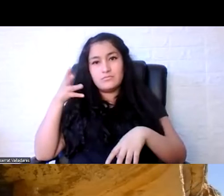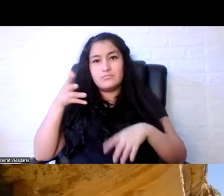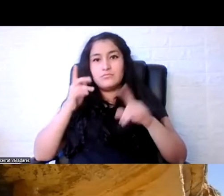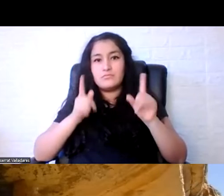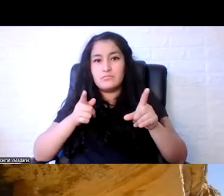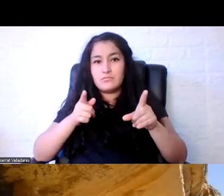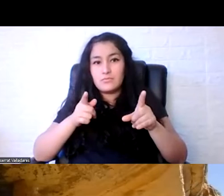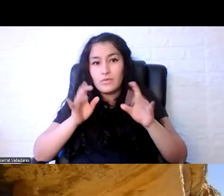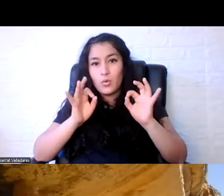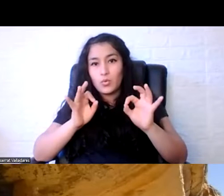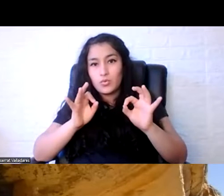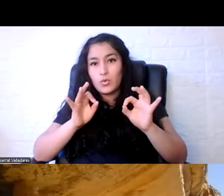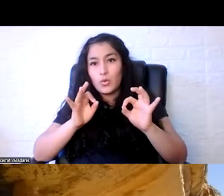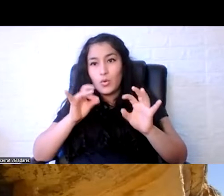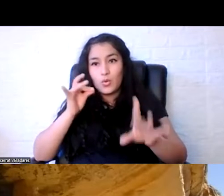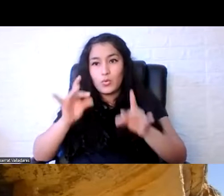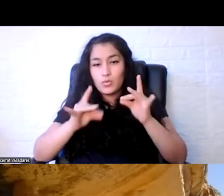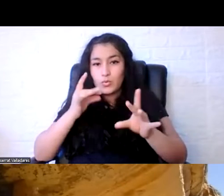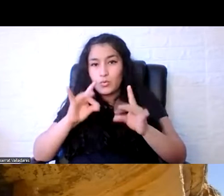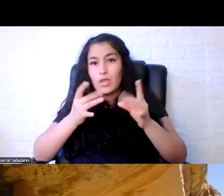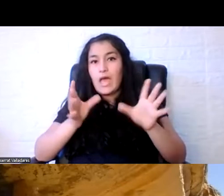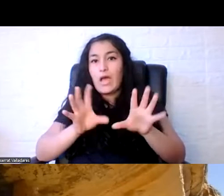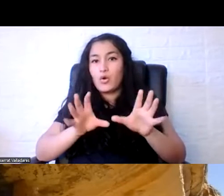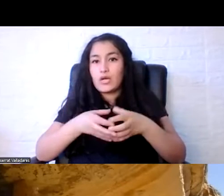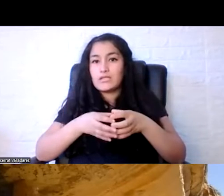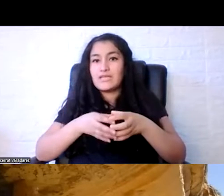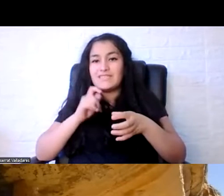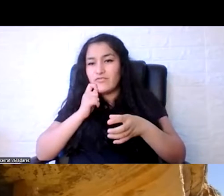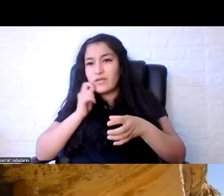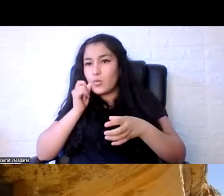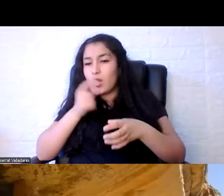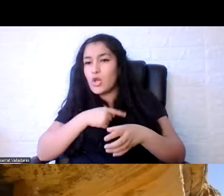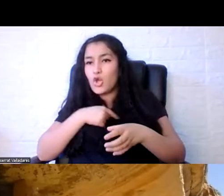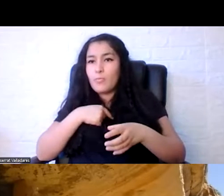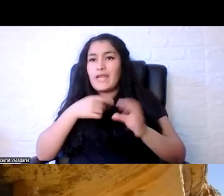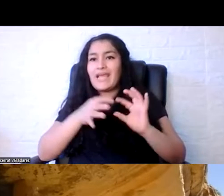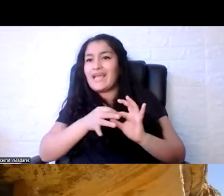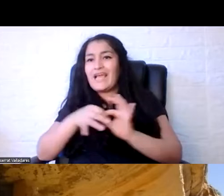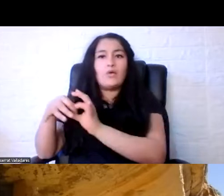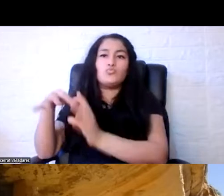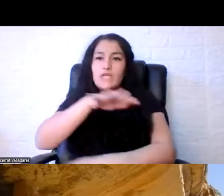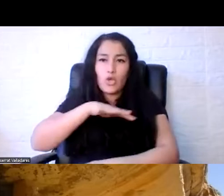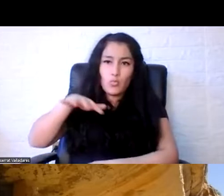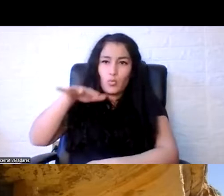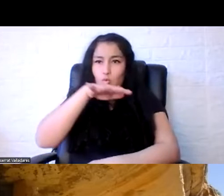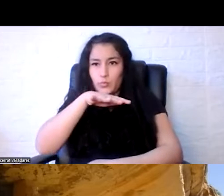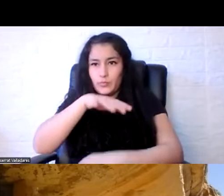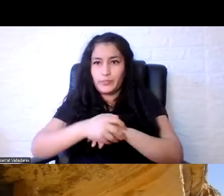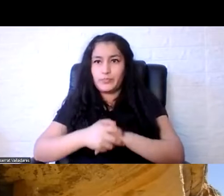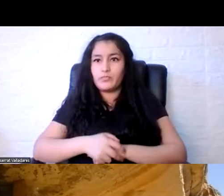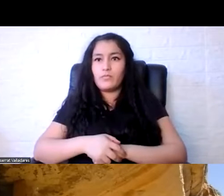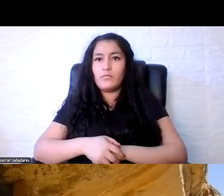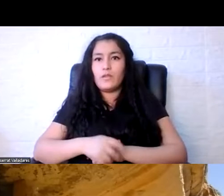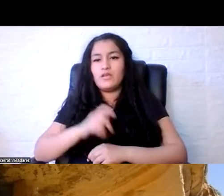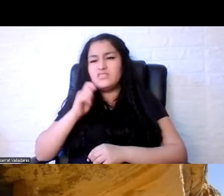una encuesta de una organización que se llama Causa en Común, que es pues una